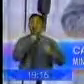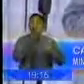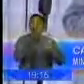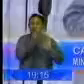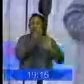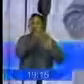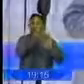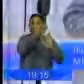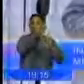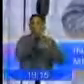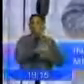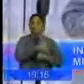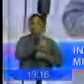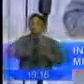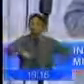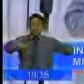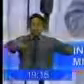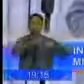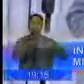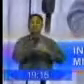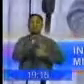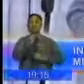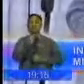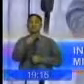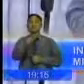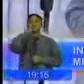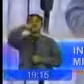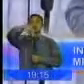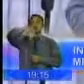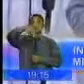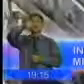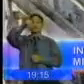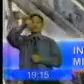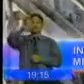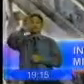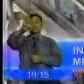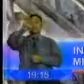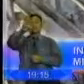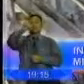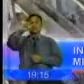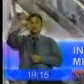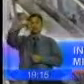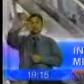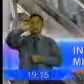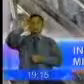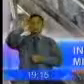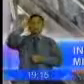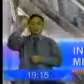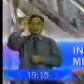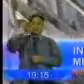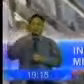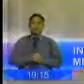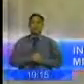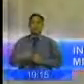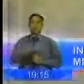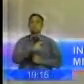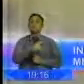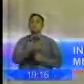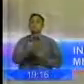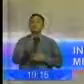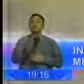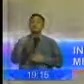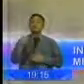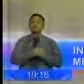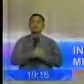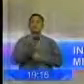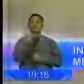el sector de San Francisco, con una altura de 80 metros desde la cimentación. Esta central cuenta con